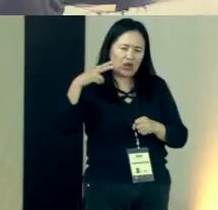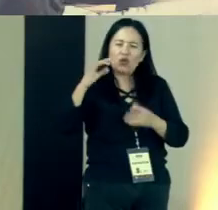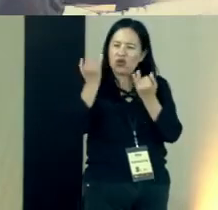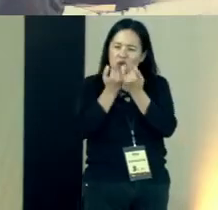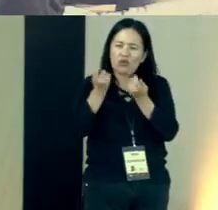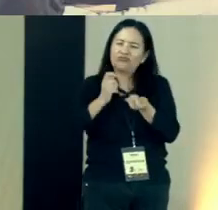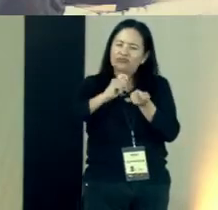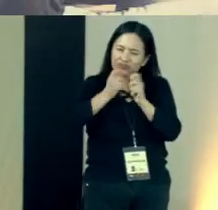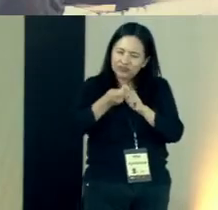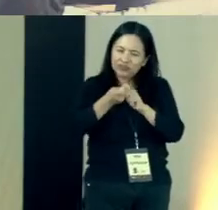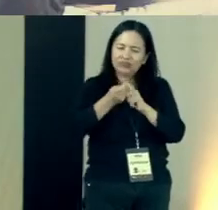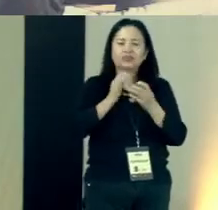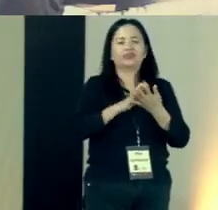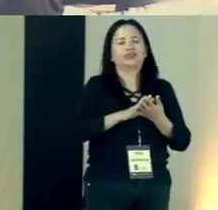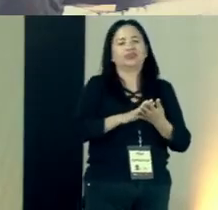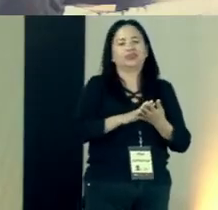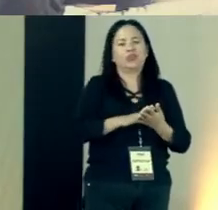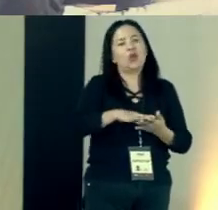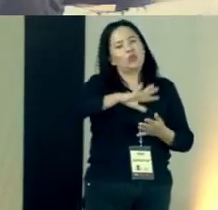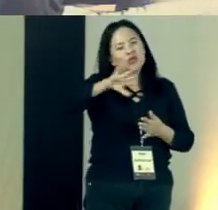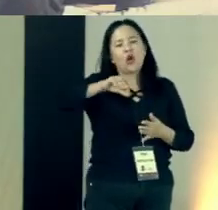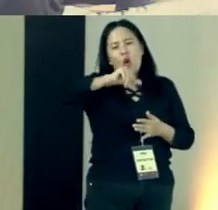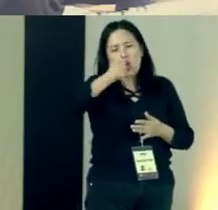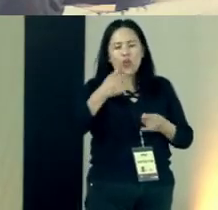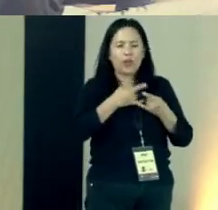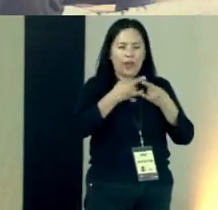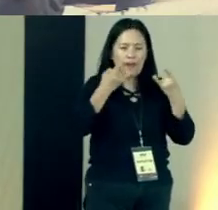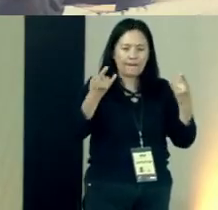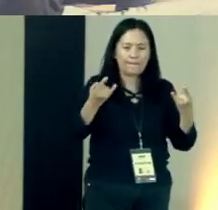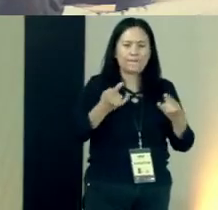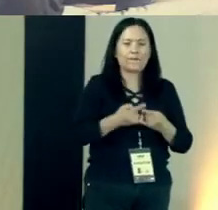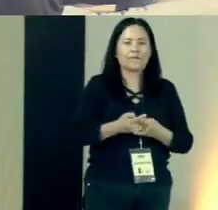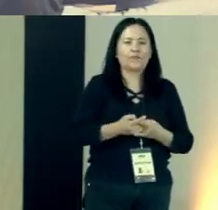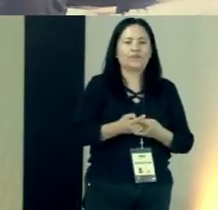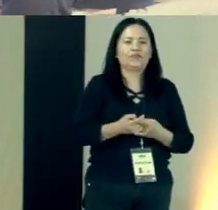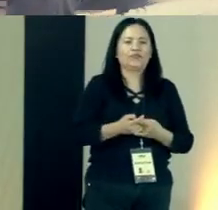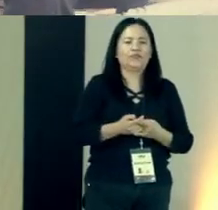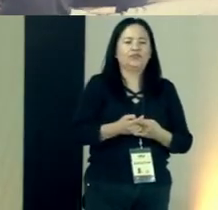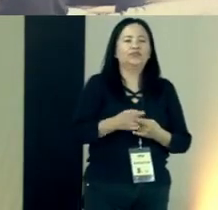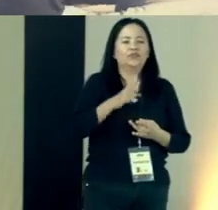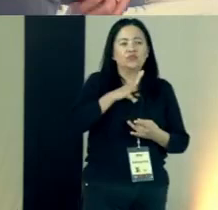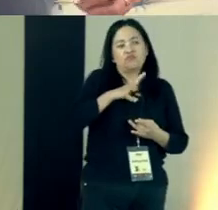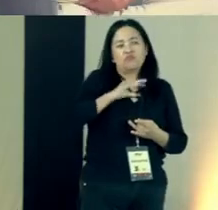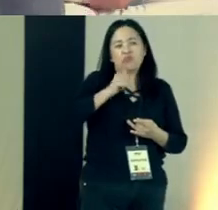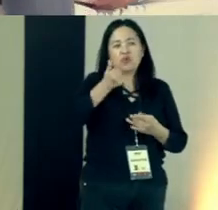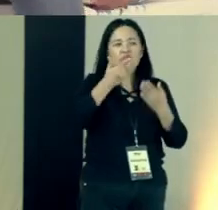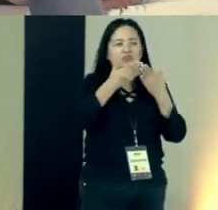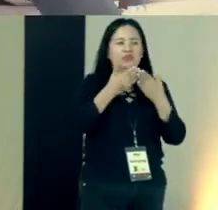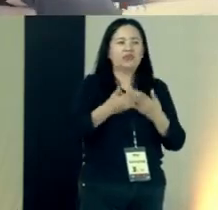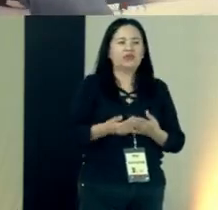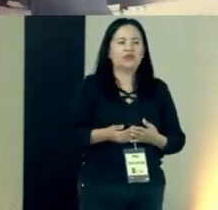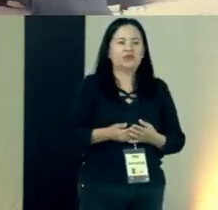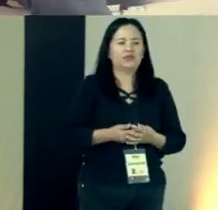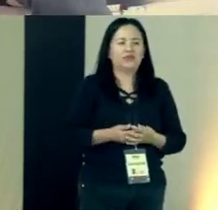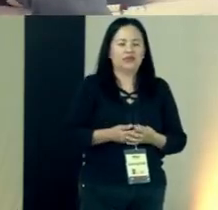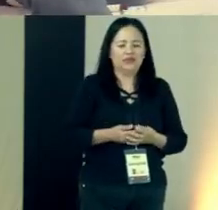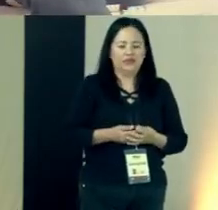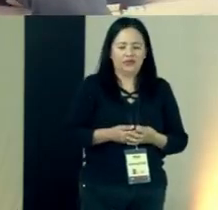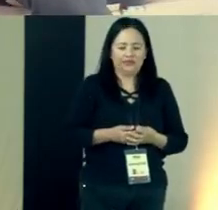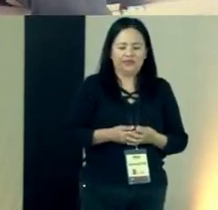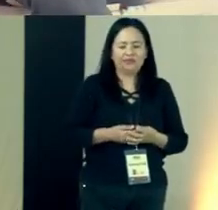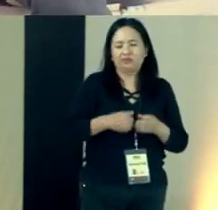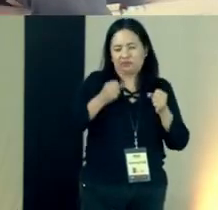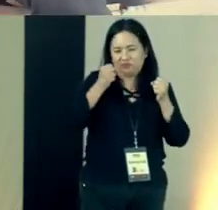luego, Las Memorias Póstumas de Brás Cubas, que yo supongo que sí, incluso encuentran en el stand del fondo, y si no, hay que pedirlo, porque... No, seguro que